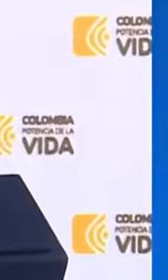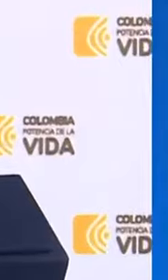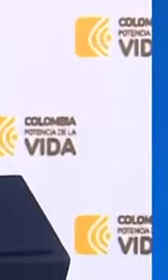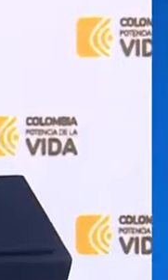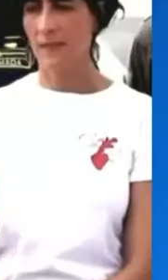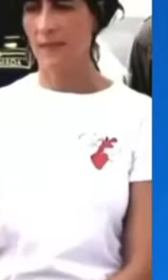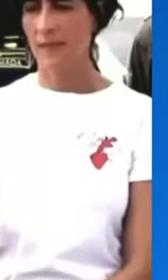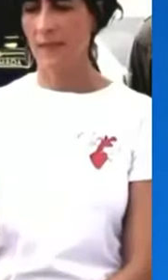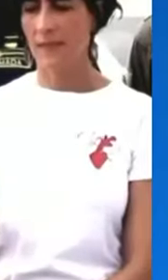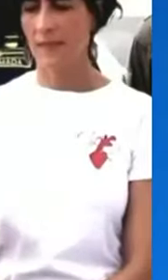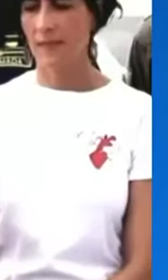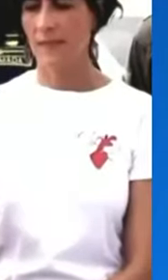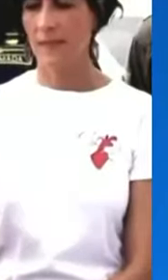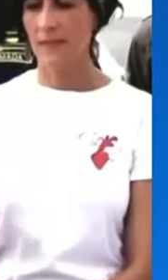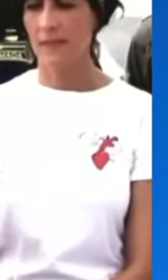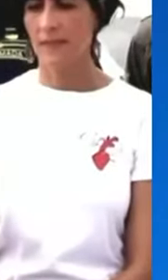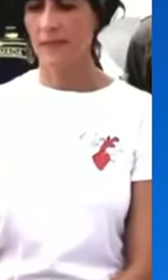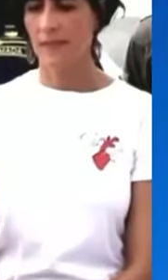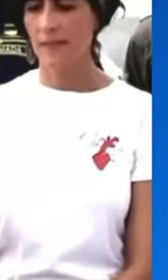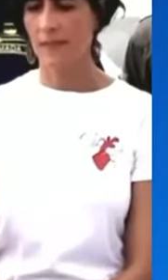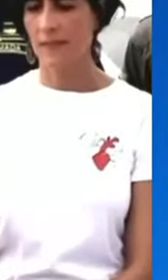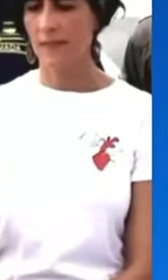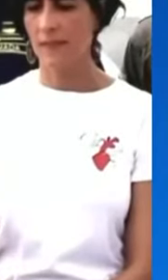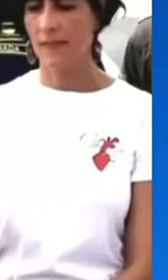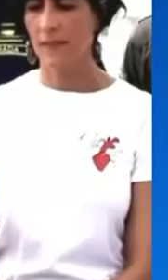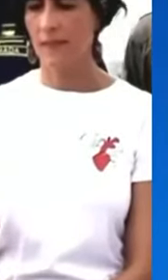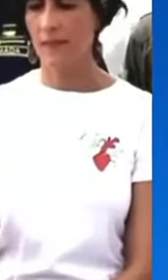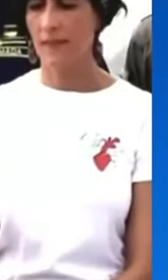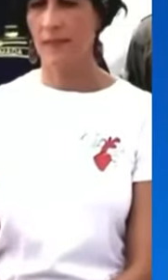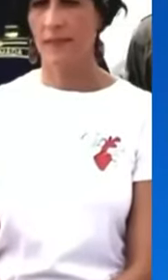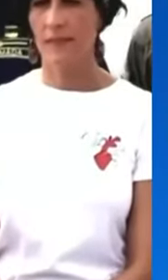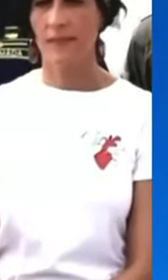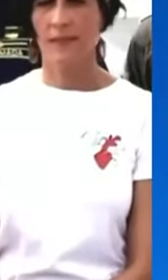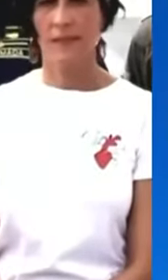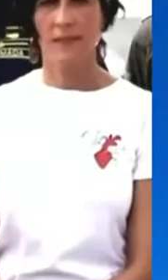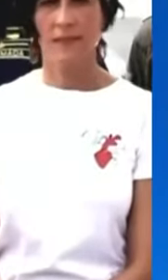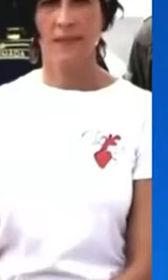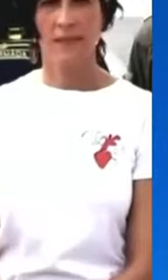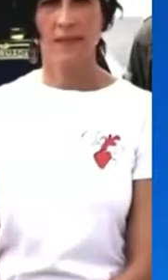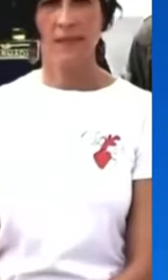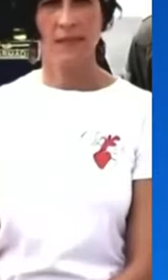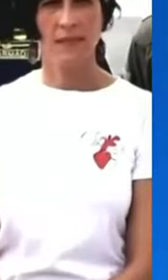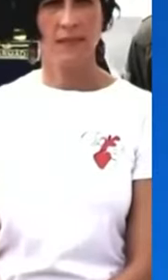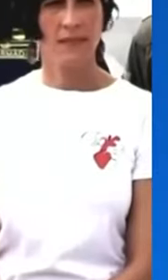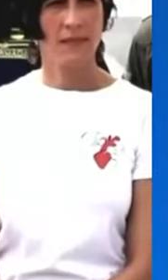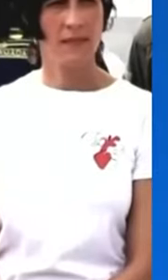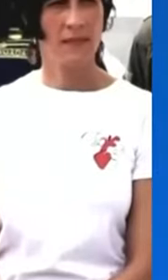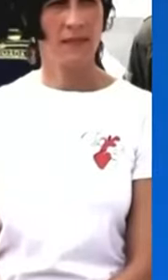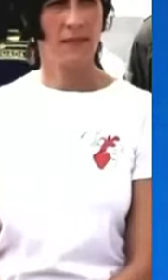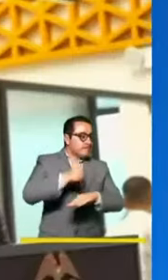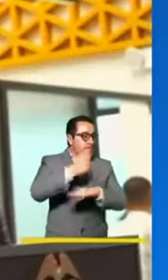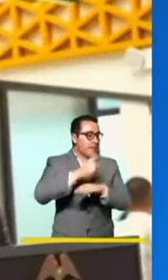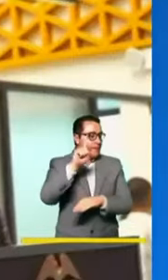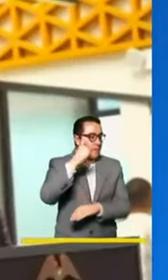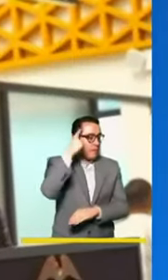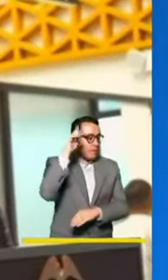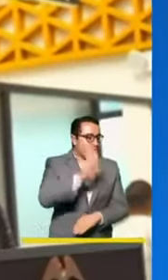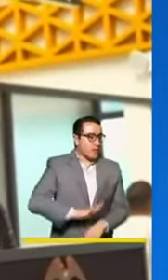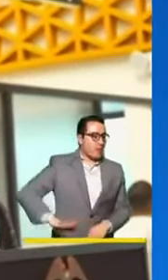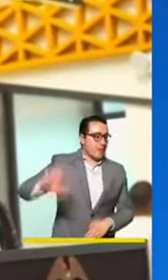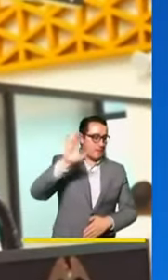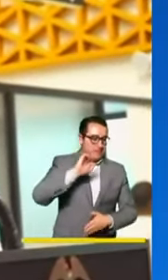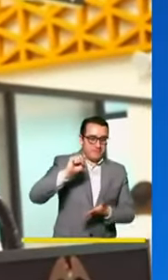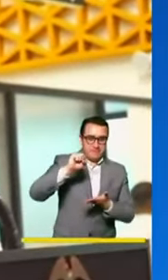atención que una persona que juramentó eh eh hace menos de 20 meses o 20 meses en la plaza de Bolívar